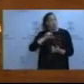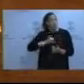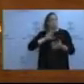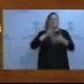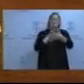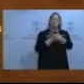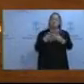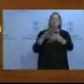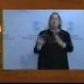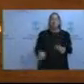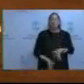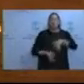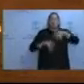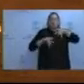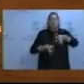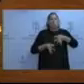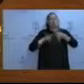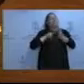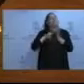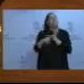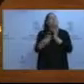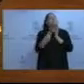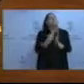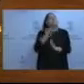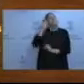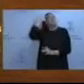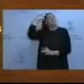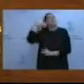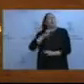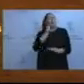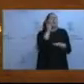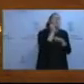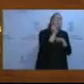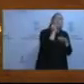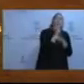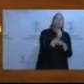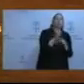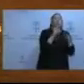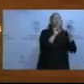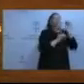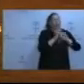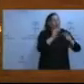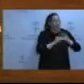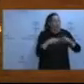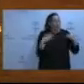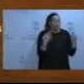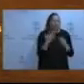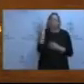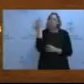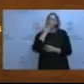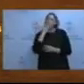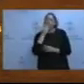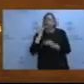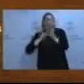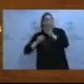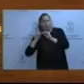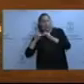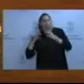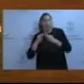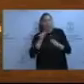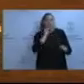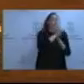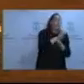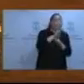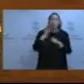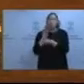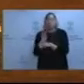que sería perfectamente transparente y sabríamos qué instituto hay que reparar, qué colegio hay que reparar y dónde hay que invertir. Claro, si eso no